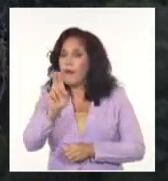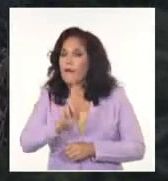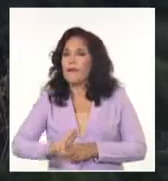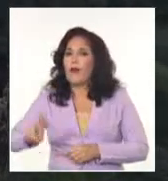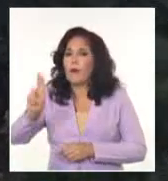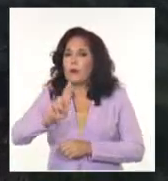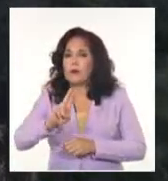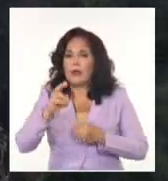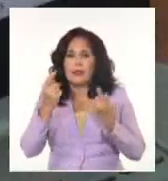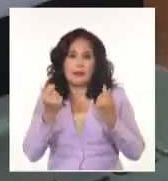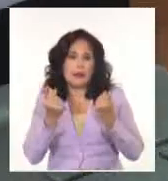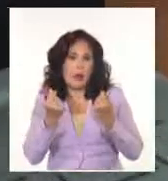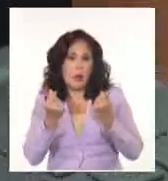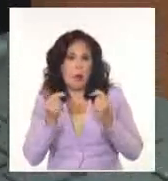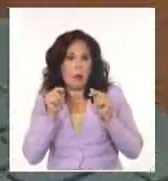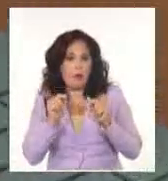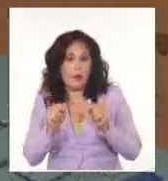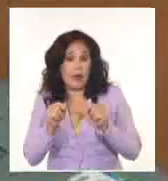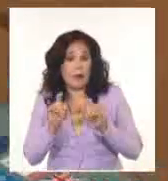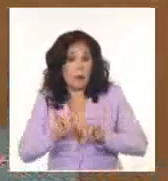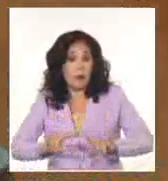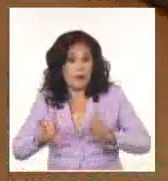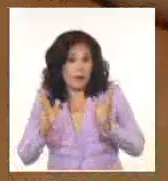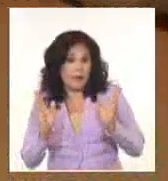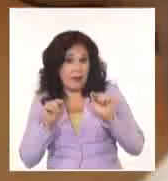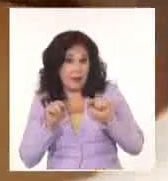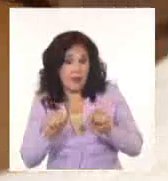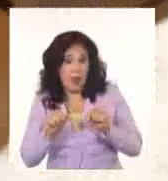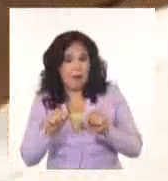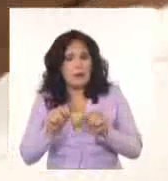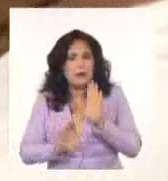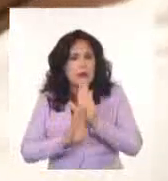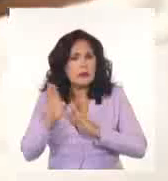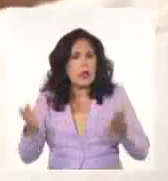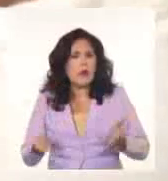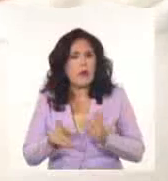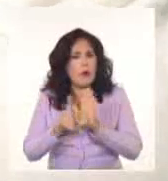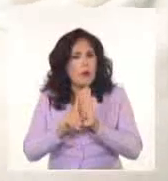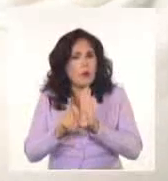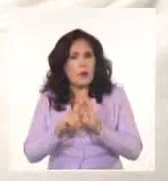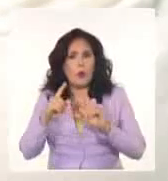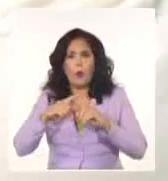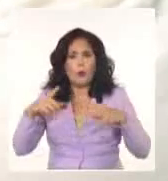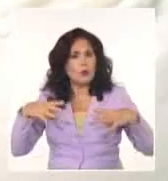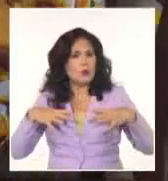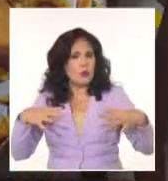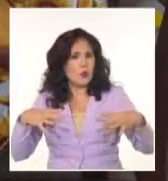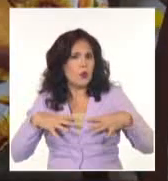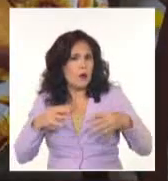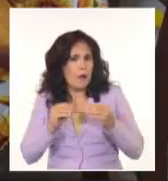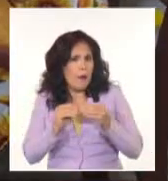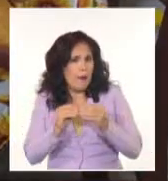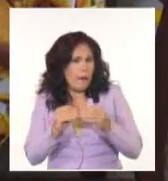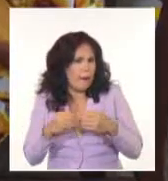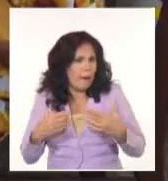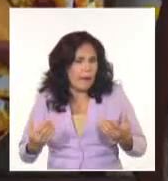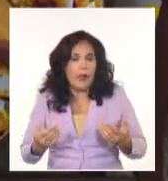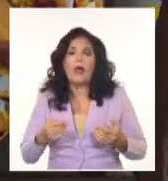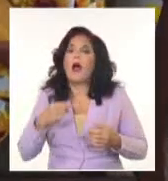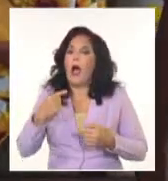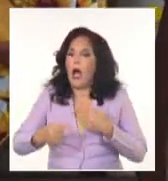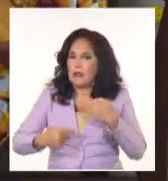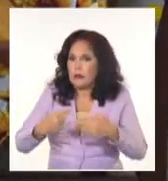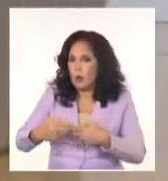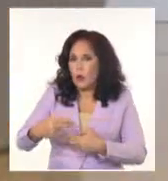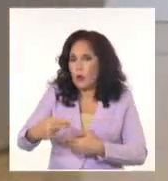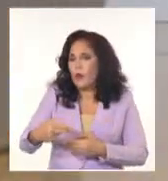Ciencias Económicas de la Casa de Altos Estudios, el desarrollo de la licenciatura en turismo ha estado vinculado con el quehacer del Centro